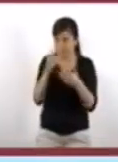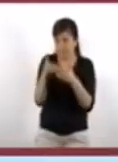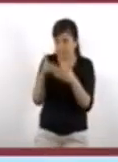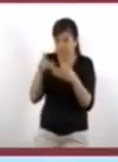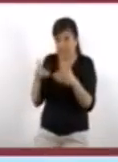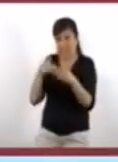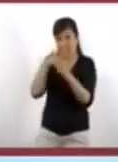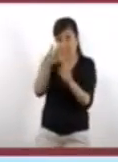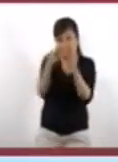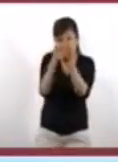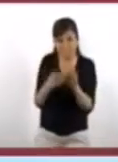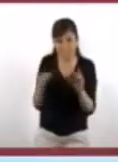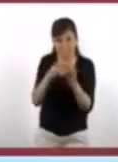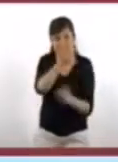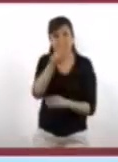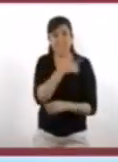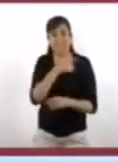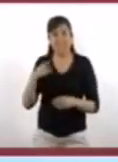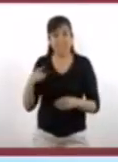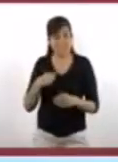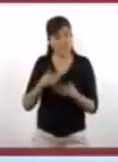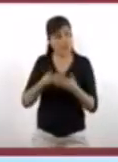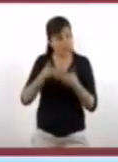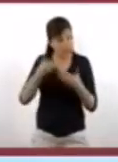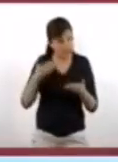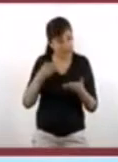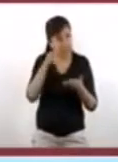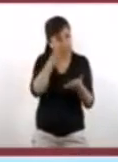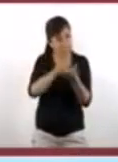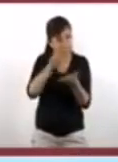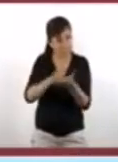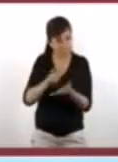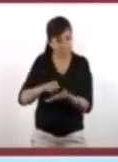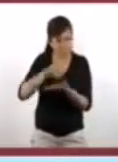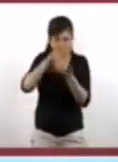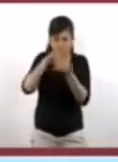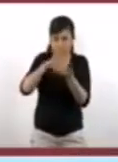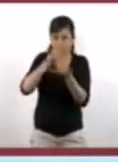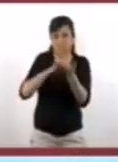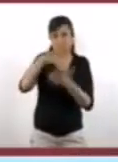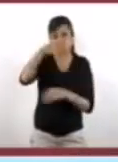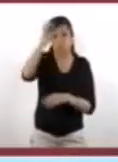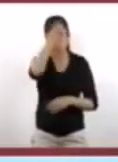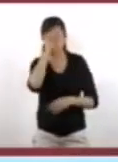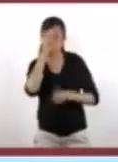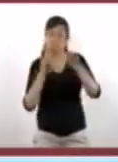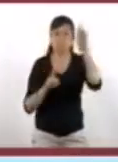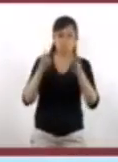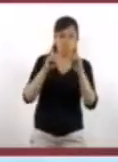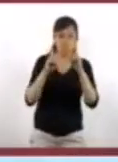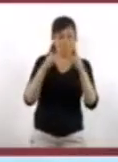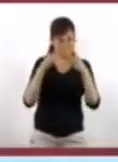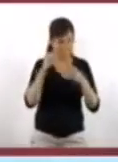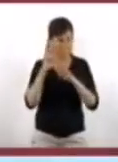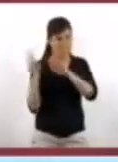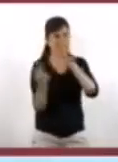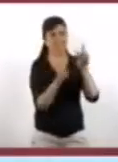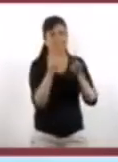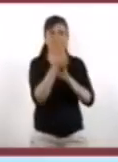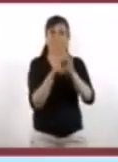ya indicamos anteriormente, deben tener a la mano con qué y dónde registrar sus comentarios y dudas. ¡Corre